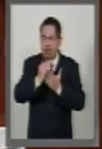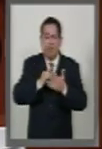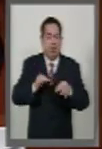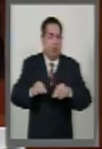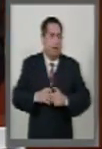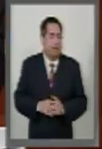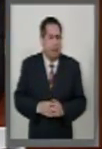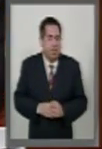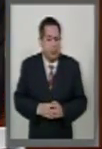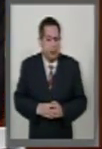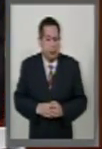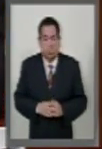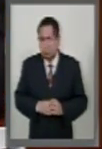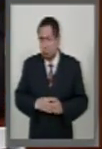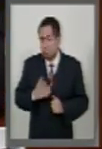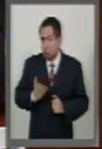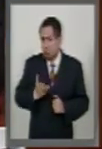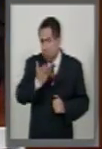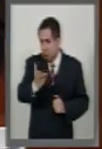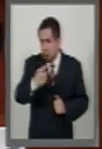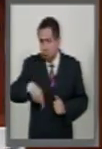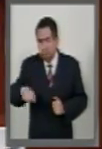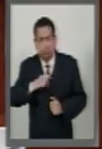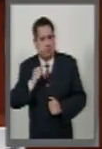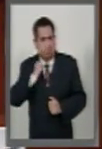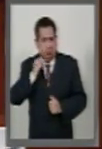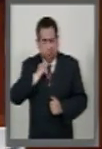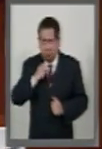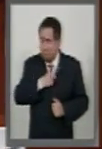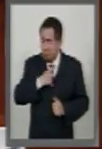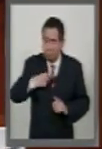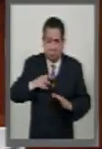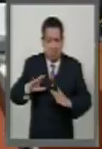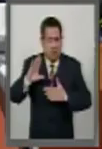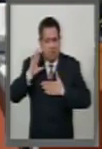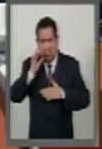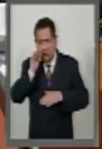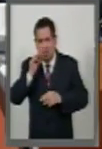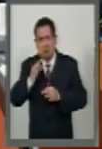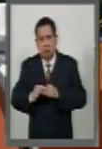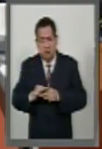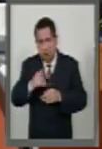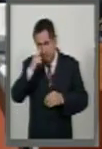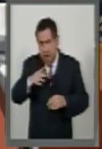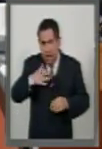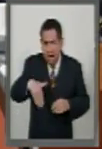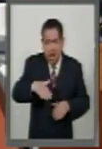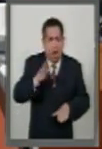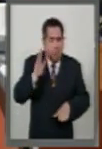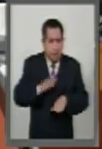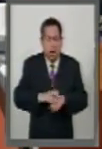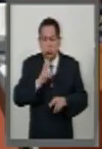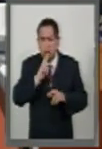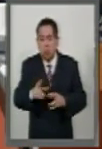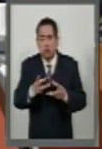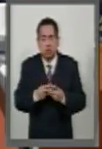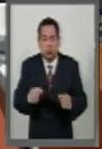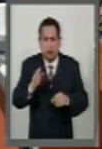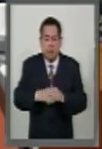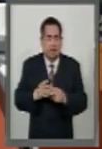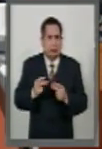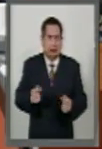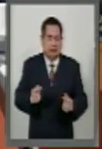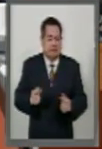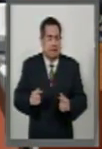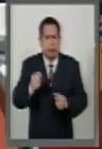productivos. Como legisladores, estamos seriamente comprometidos en la búsqueda de soluciones innovadoras,